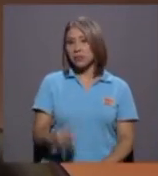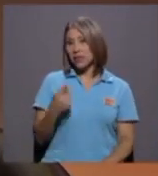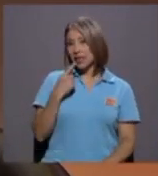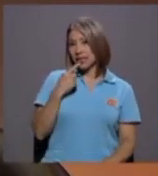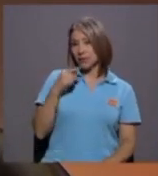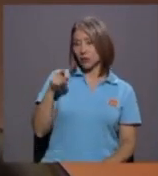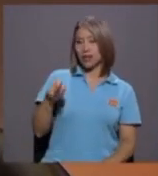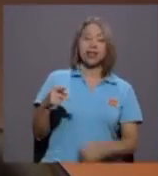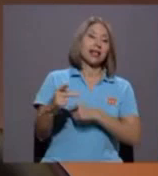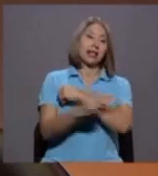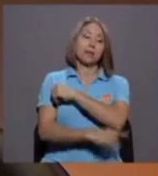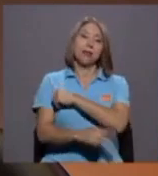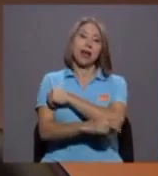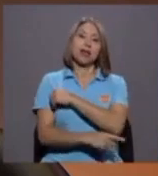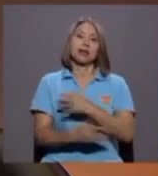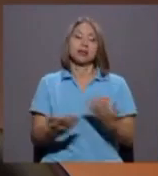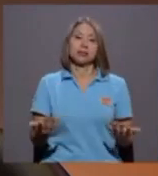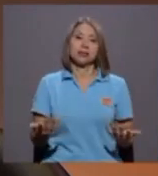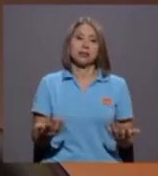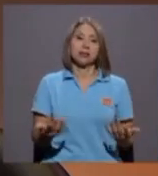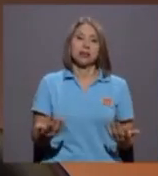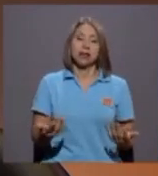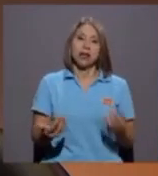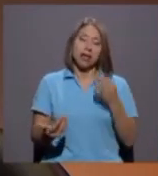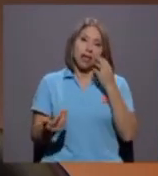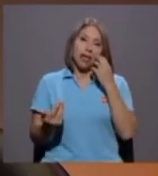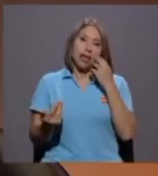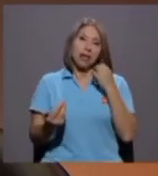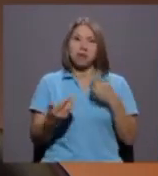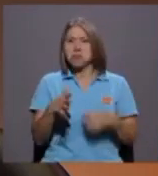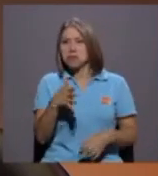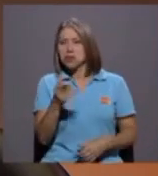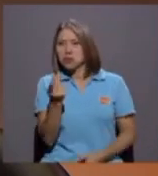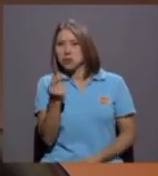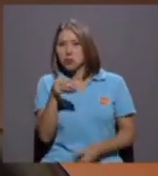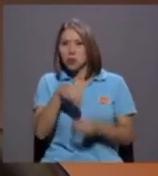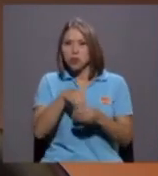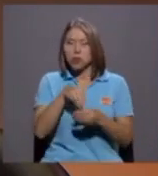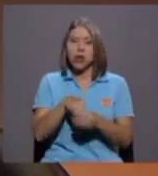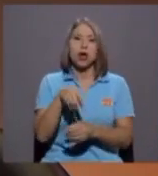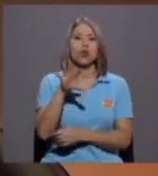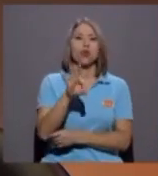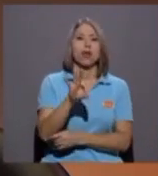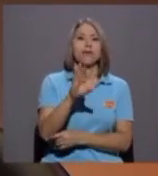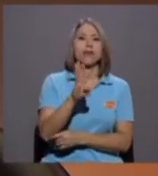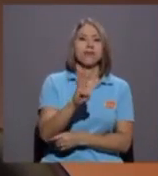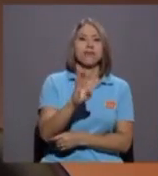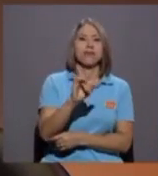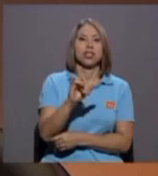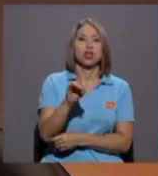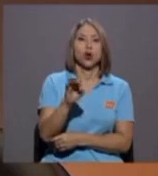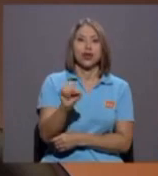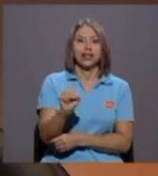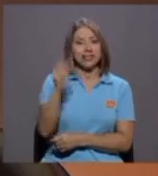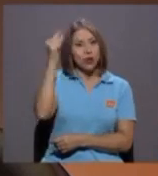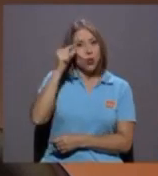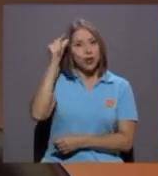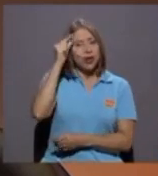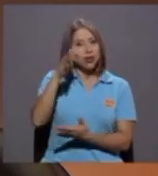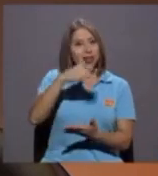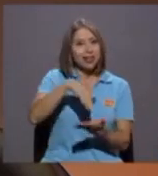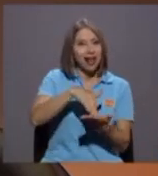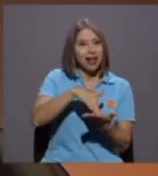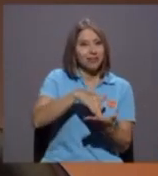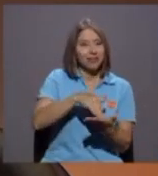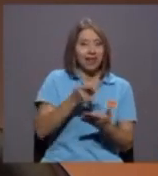país ejecutó ingresos por el orden de los 9 billones, el gobierno central, y egresos o